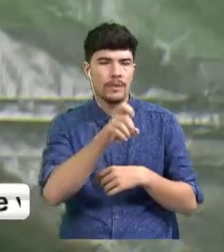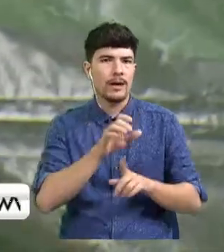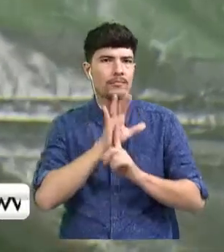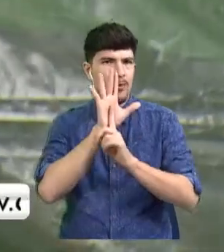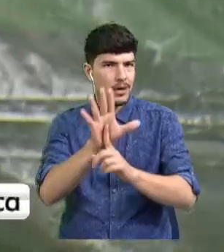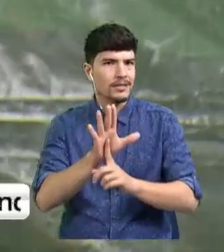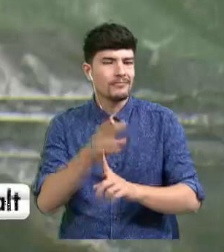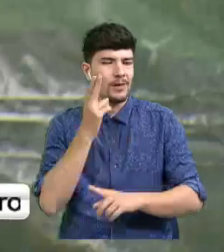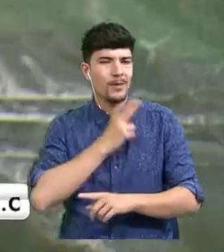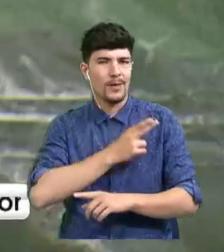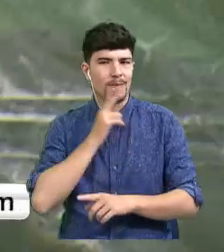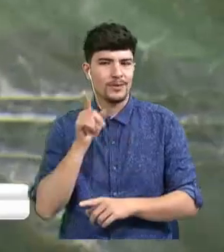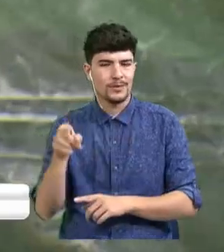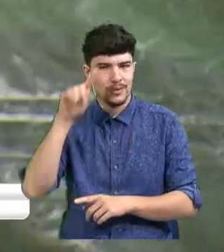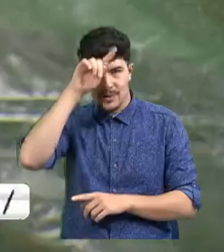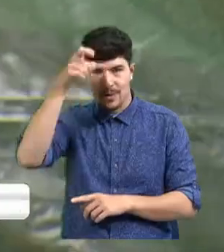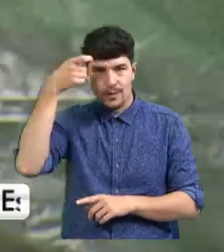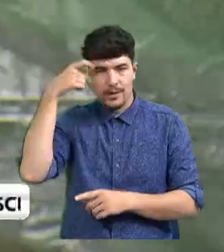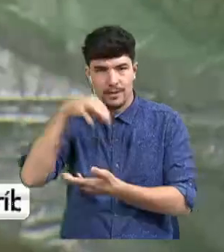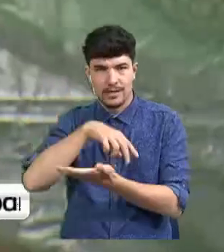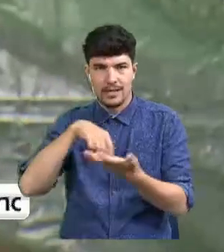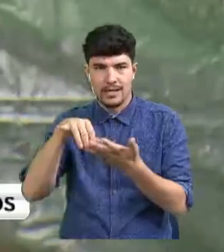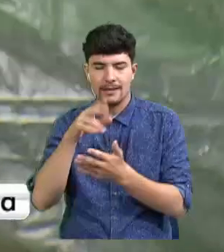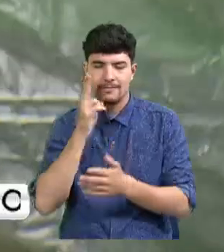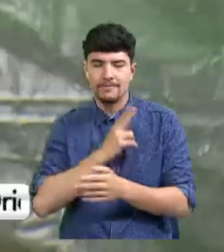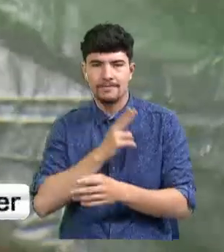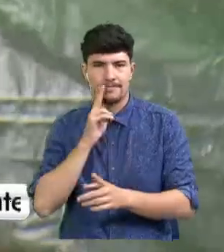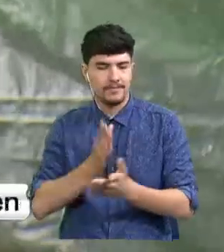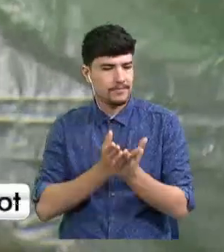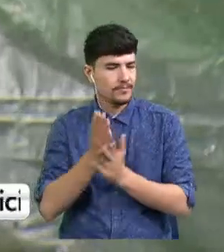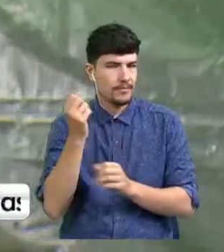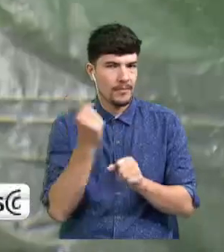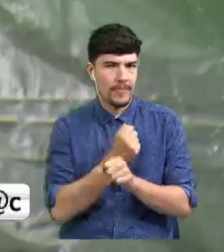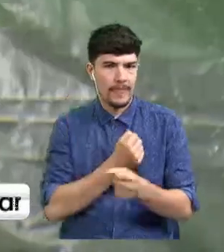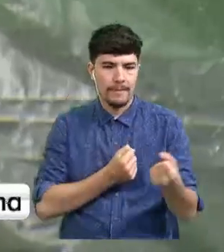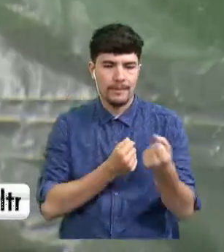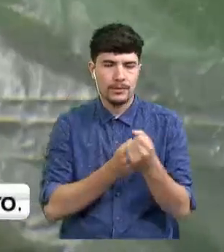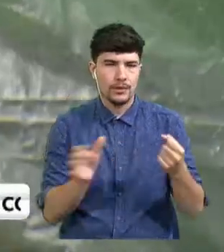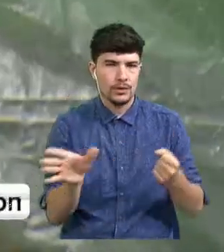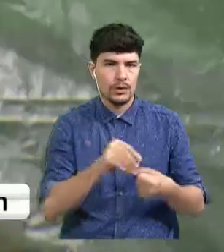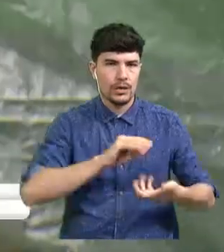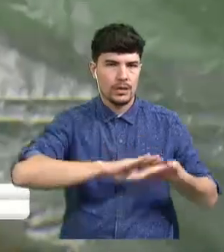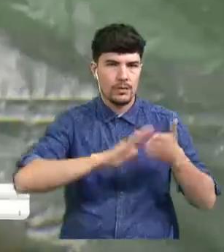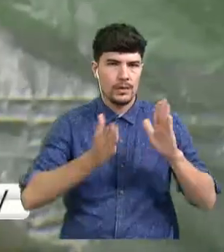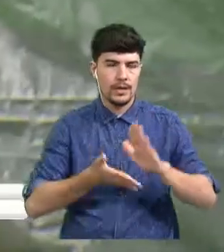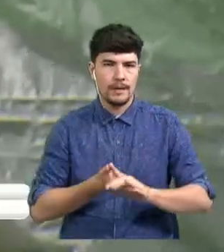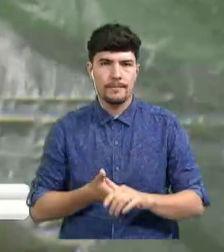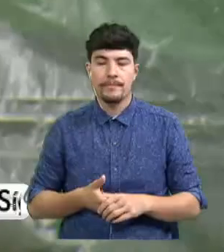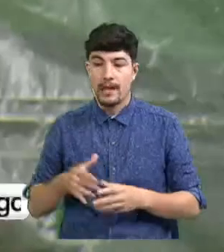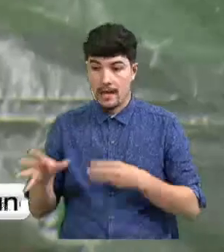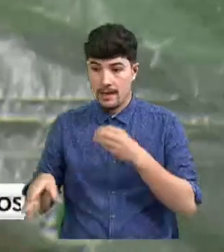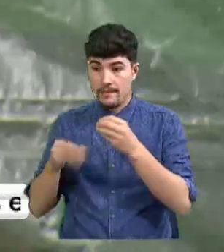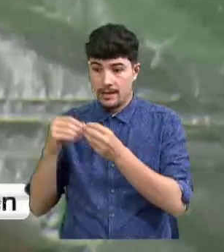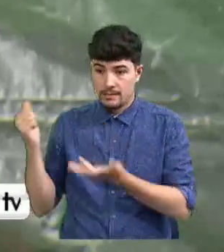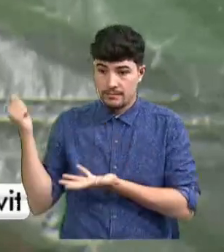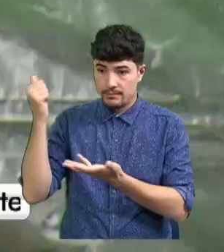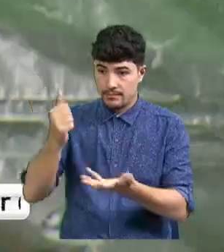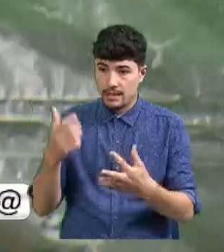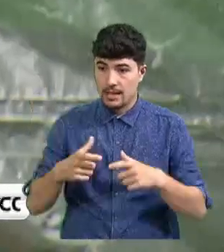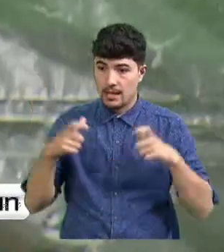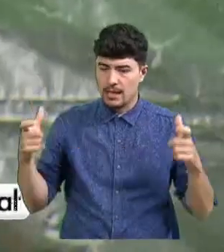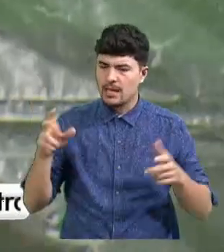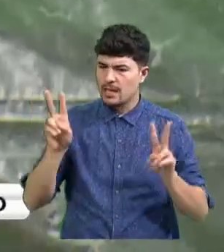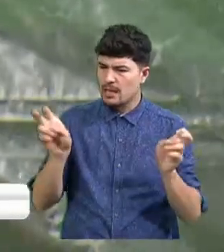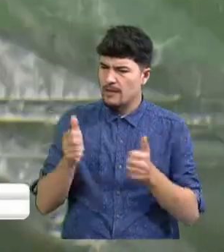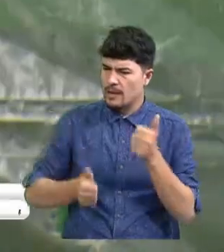evidencia el compromiso que tiene la Gobernación de Santander. Pero otra de las inversiones importantes y la dotación que llega a este sector tiene que ver con